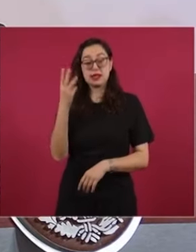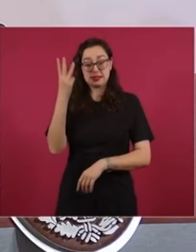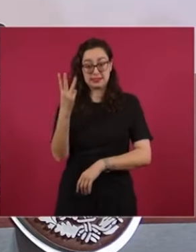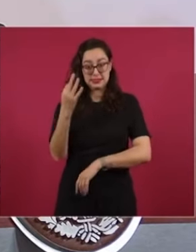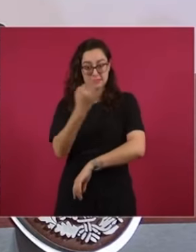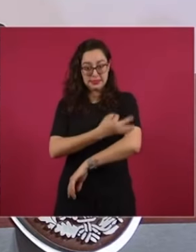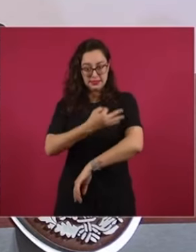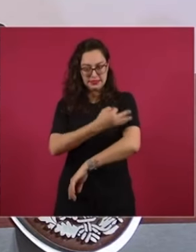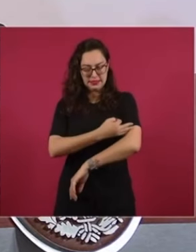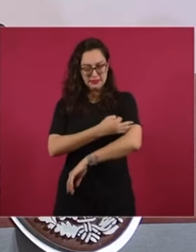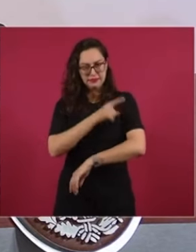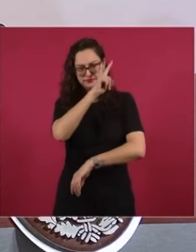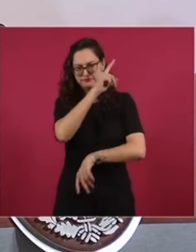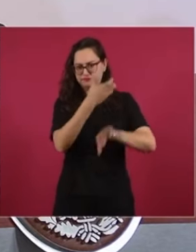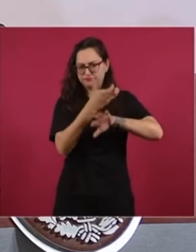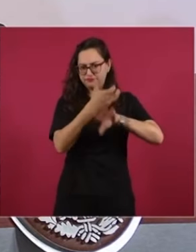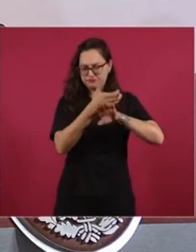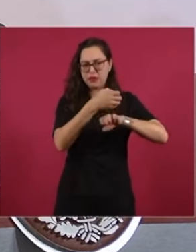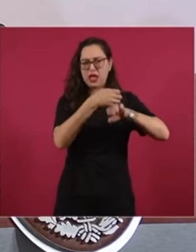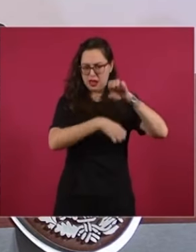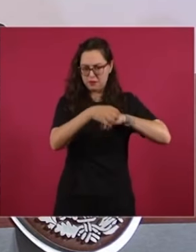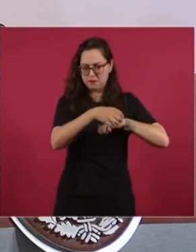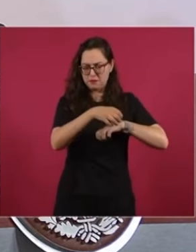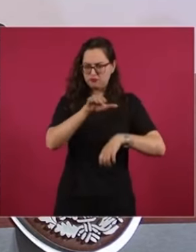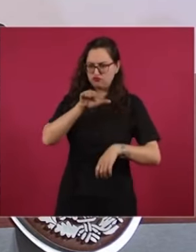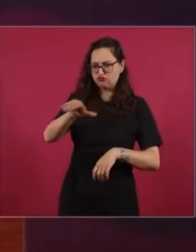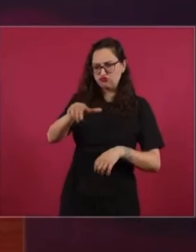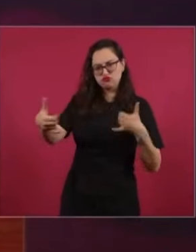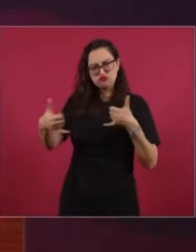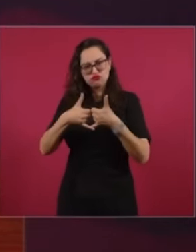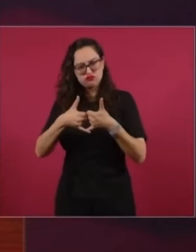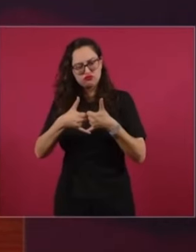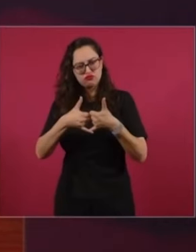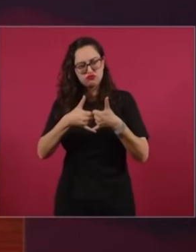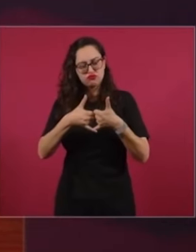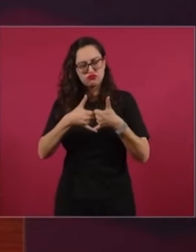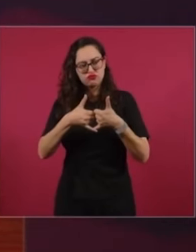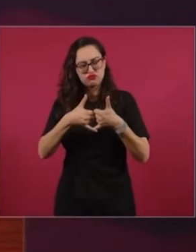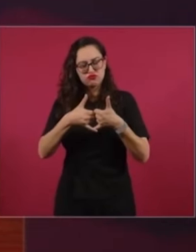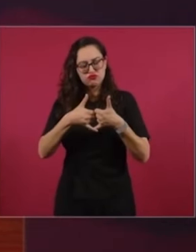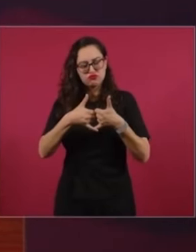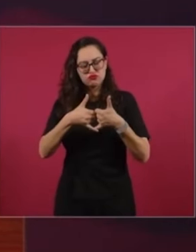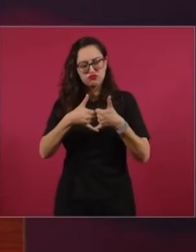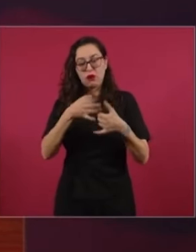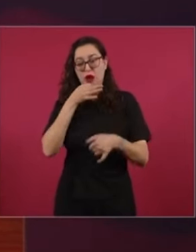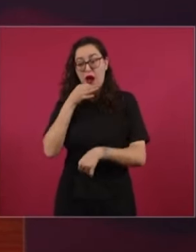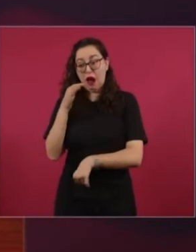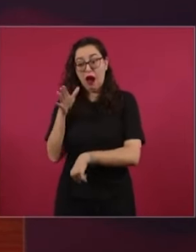llamada de la Embajada de los Estados Unidos en México, donde se informó